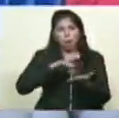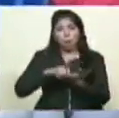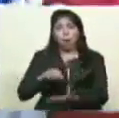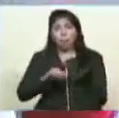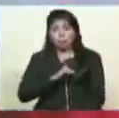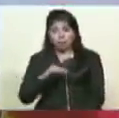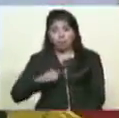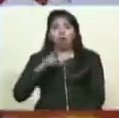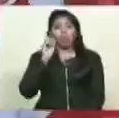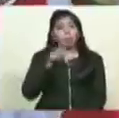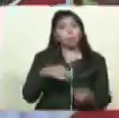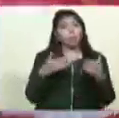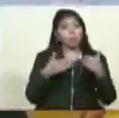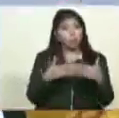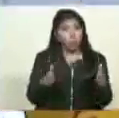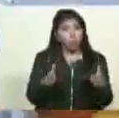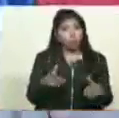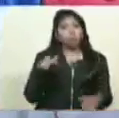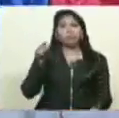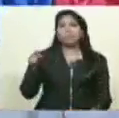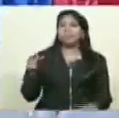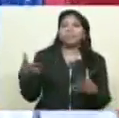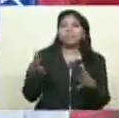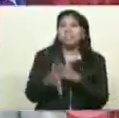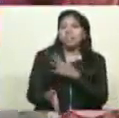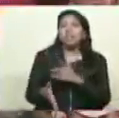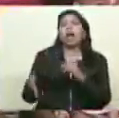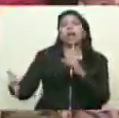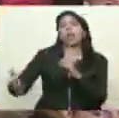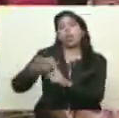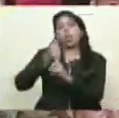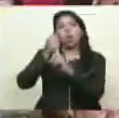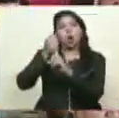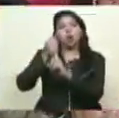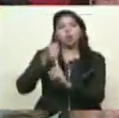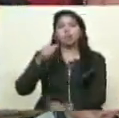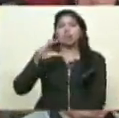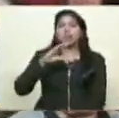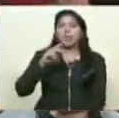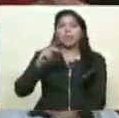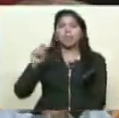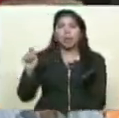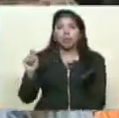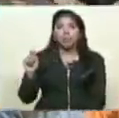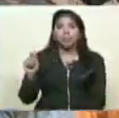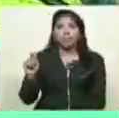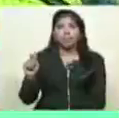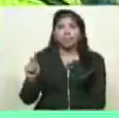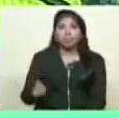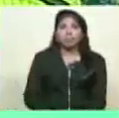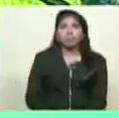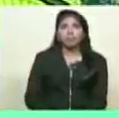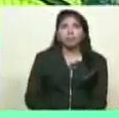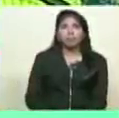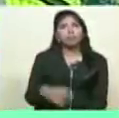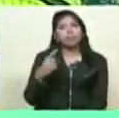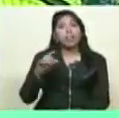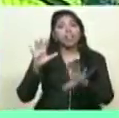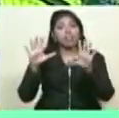privado, presidente. Es un logro de los CPT, donde